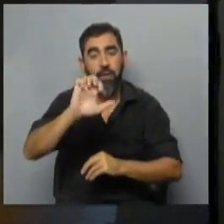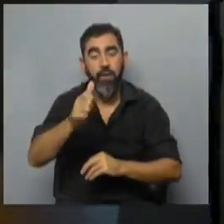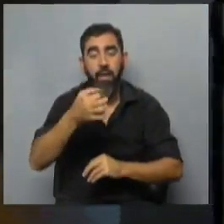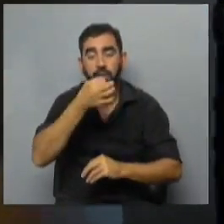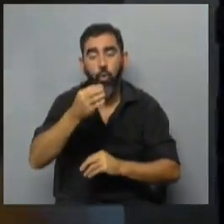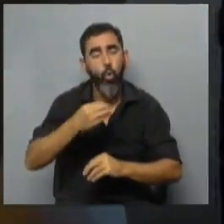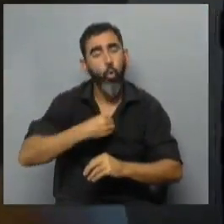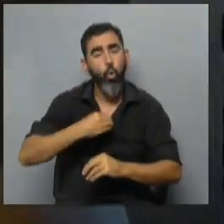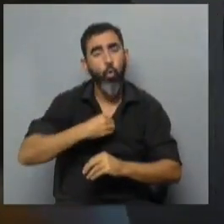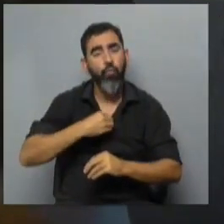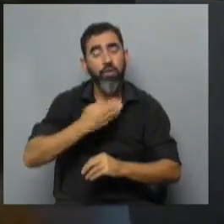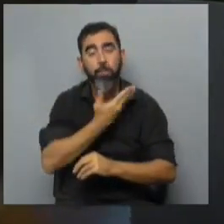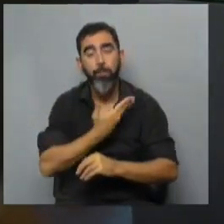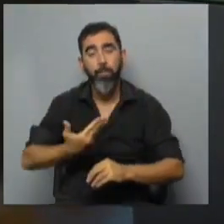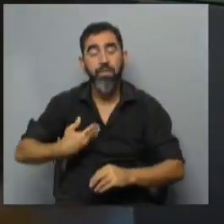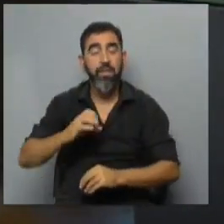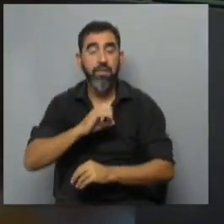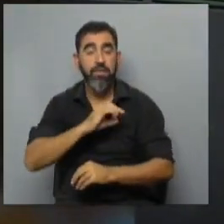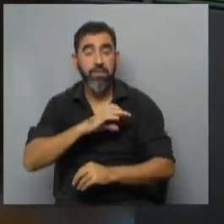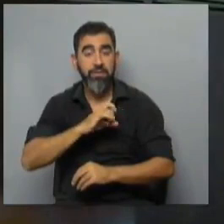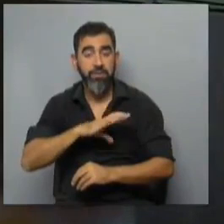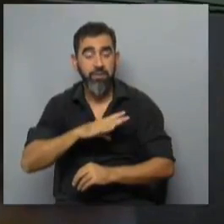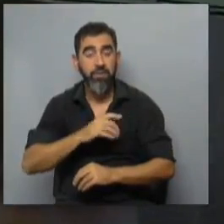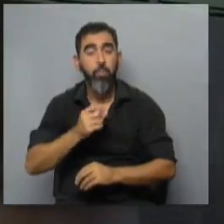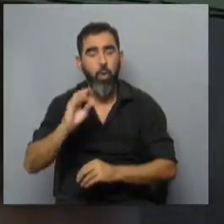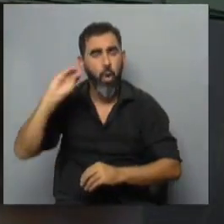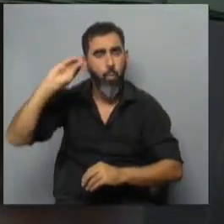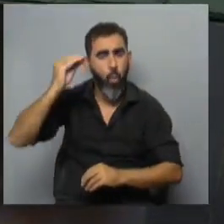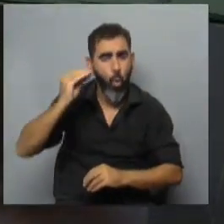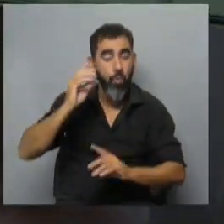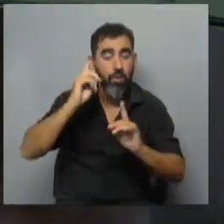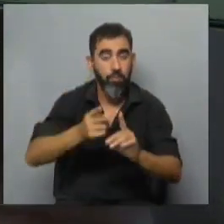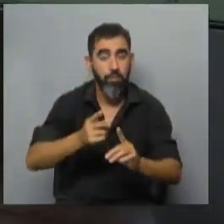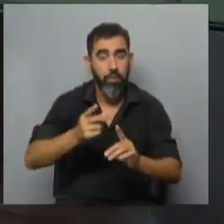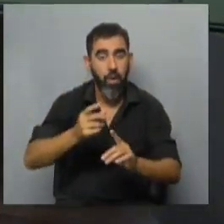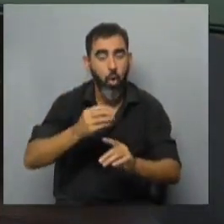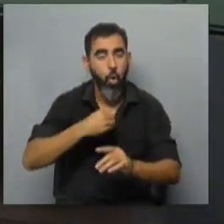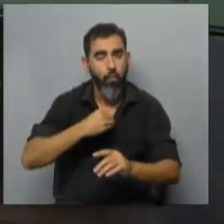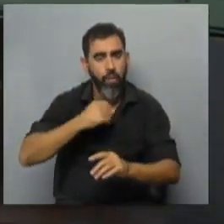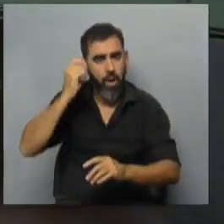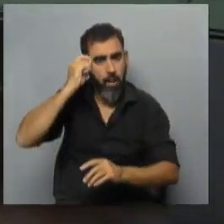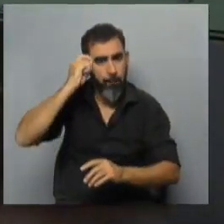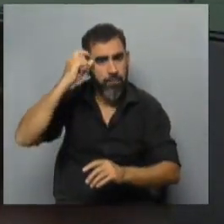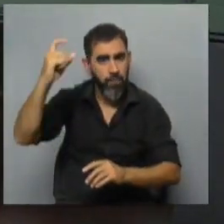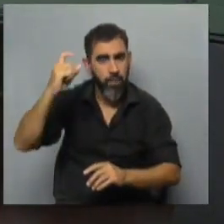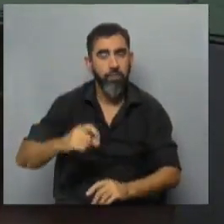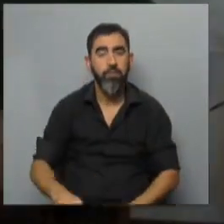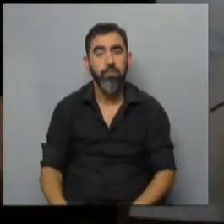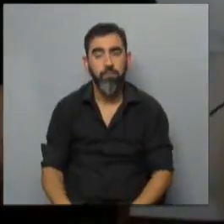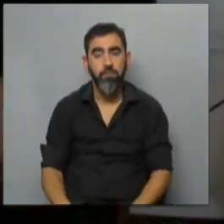confianza en el presidente chileno gabriel boric por su juventud y también porque confía en su capacidad